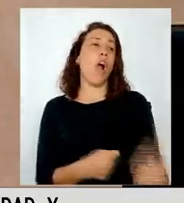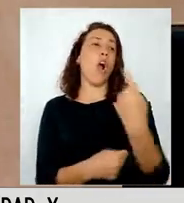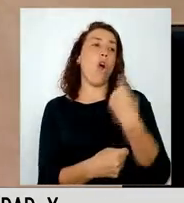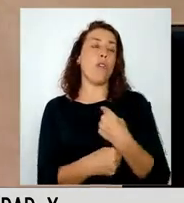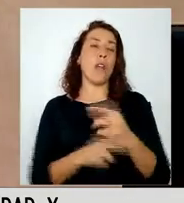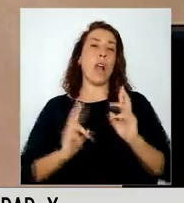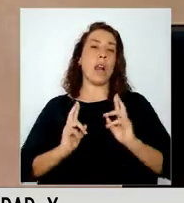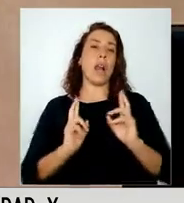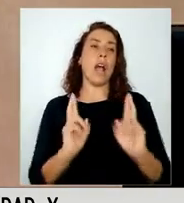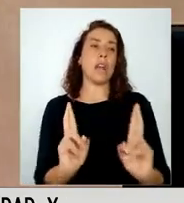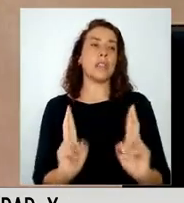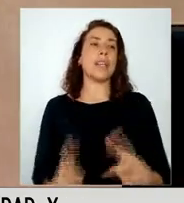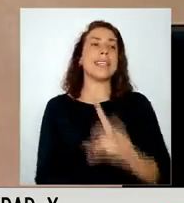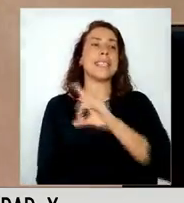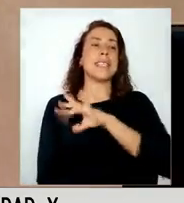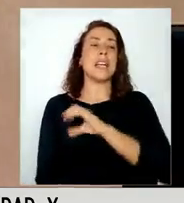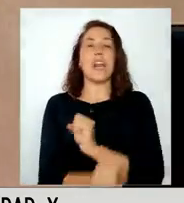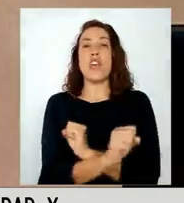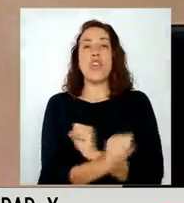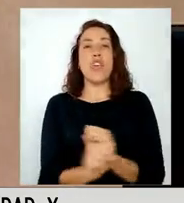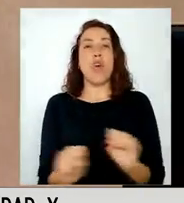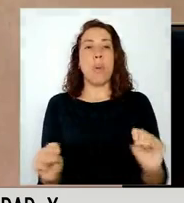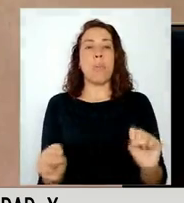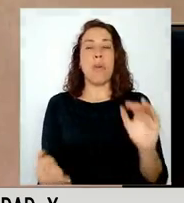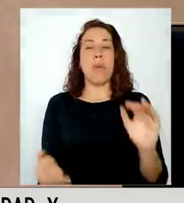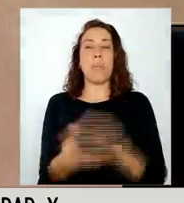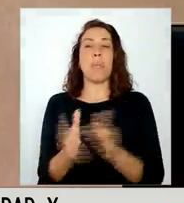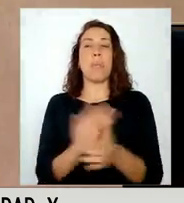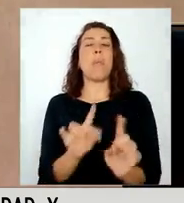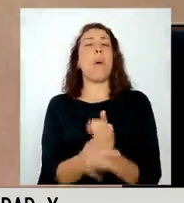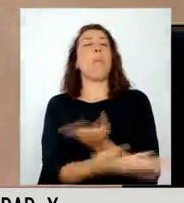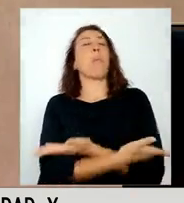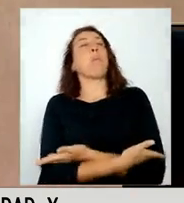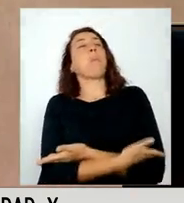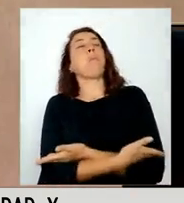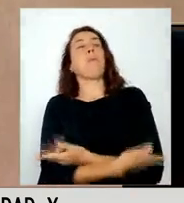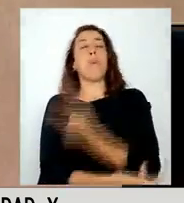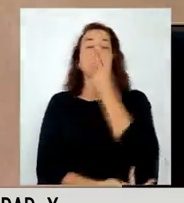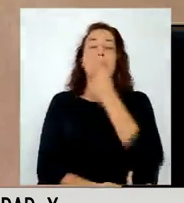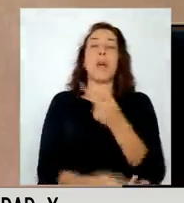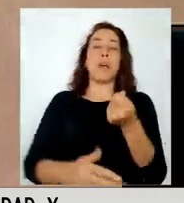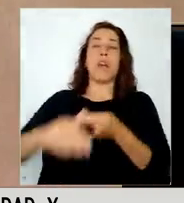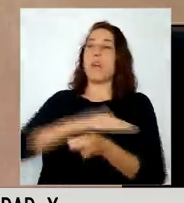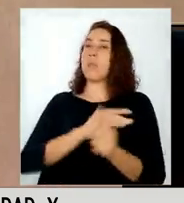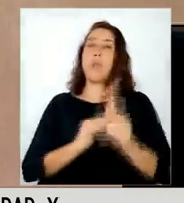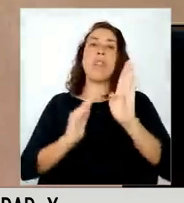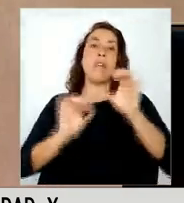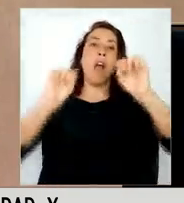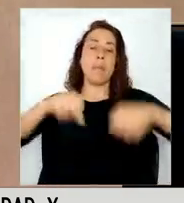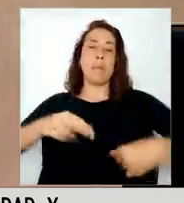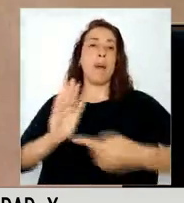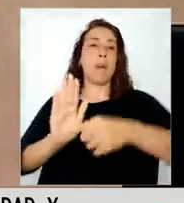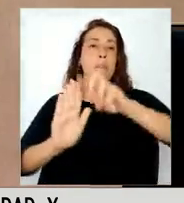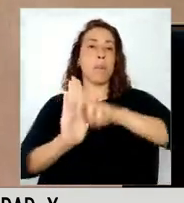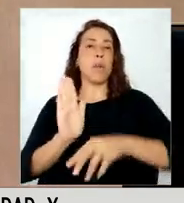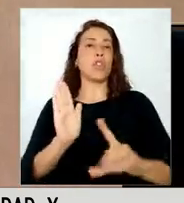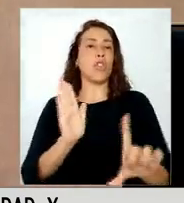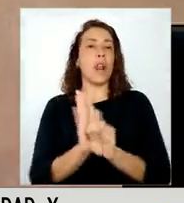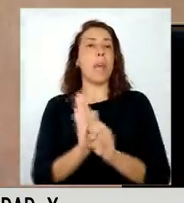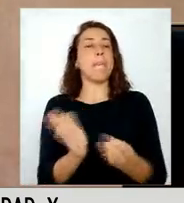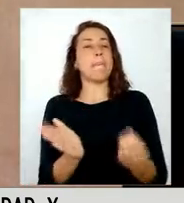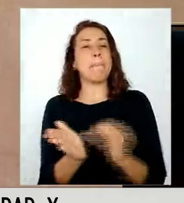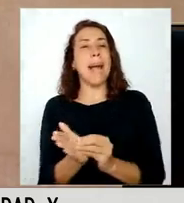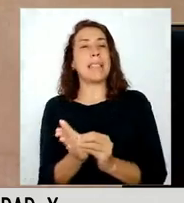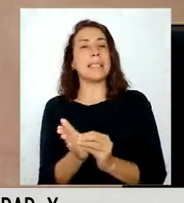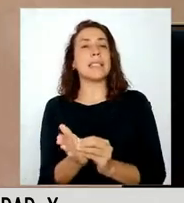chile no puede tener Cómplices pasivos con la corrupción Por eso hay que probar este proyecto de ley que amplía la cantidad de órganos públicos